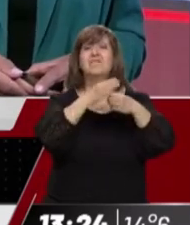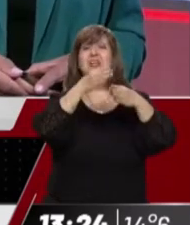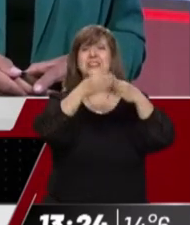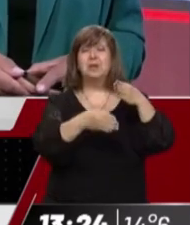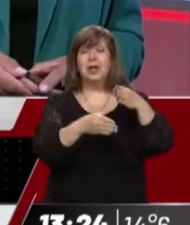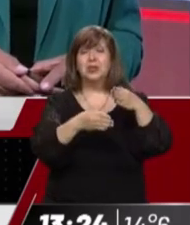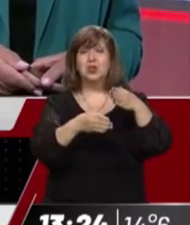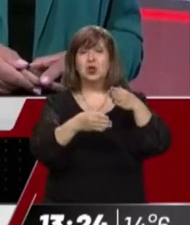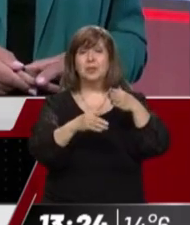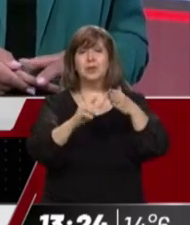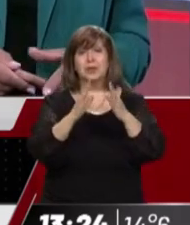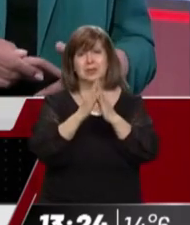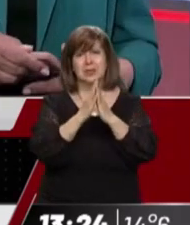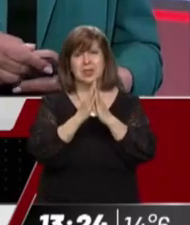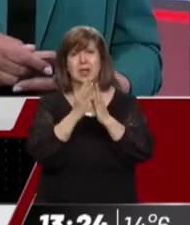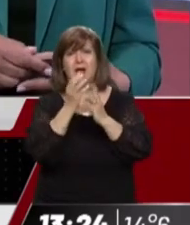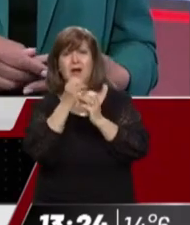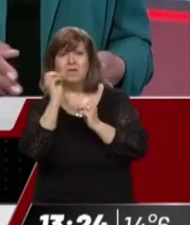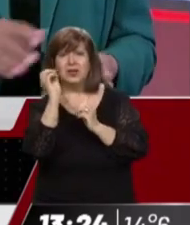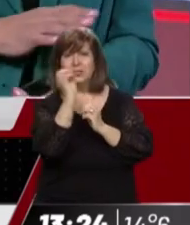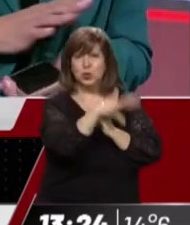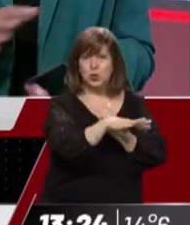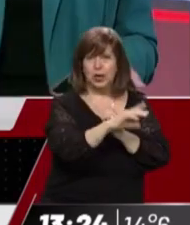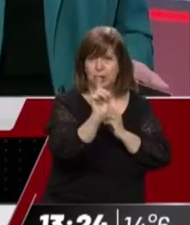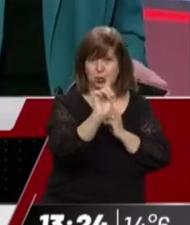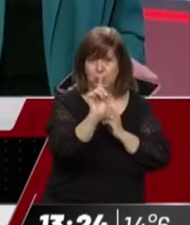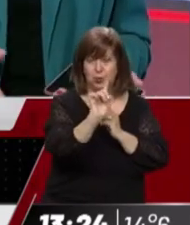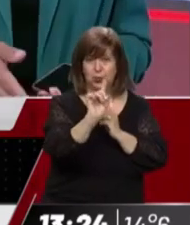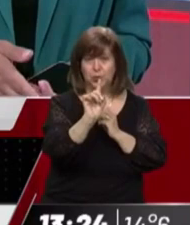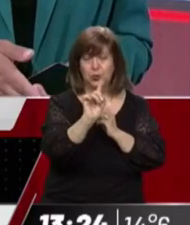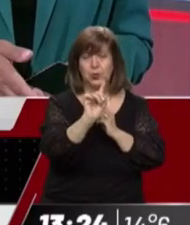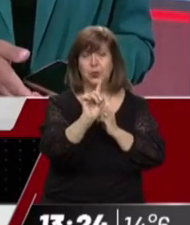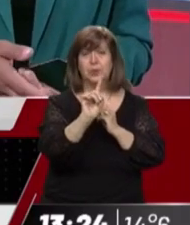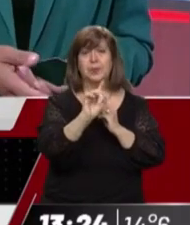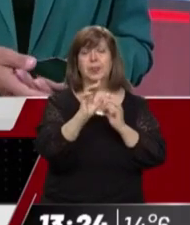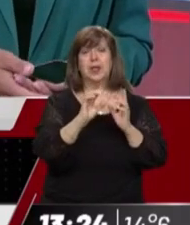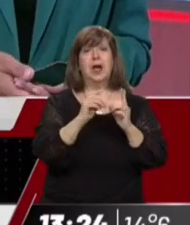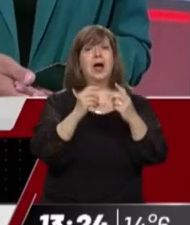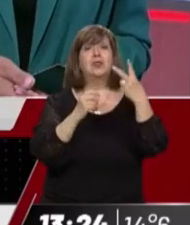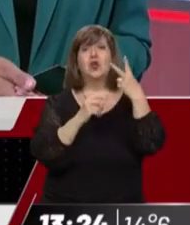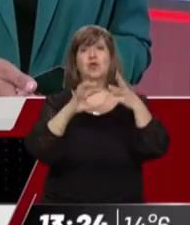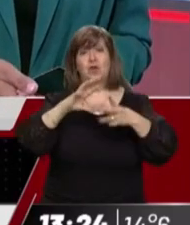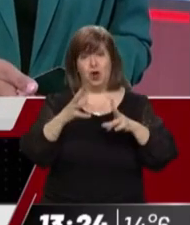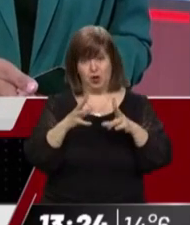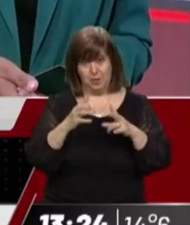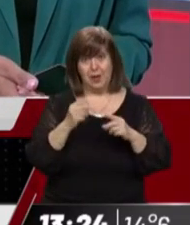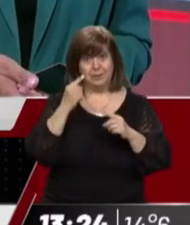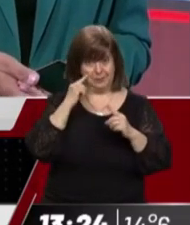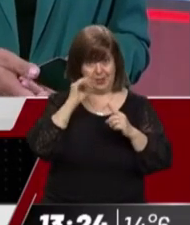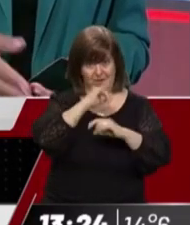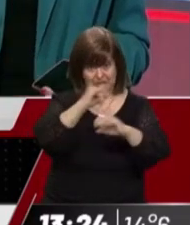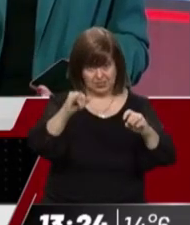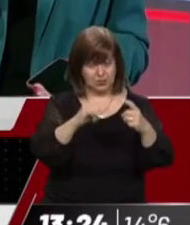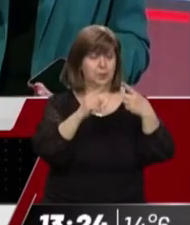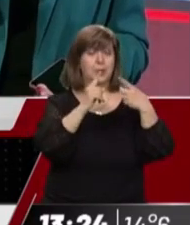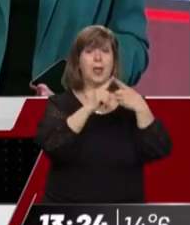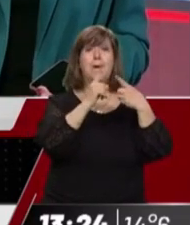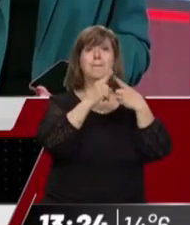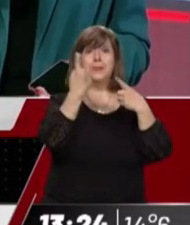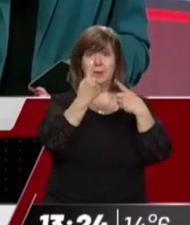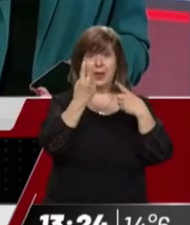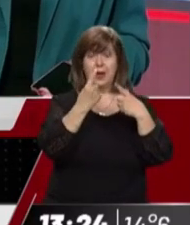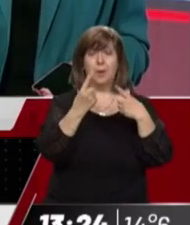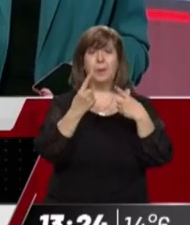los chicos que se terminan drogando con los medicamentos, recordemos que hay dos posibilidades, según nos contaban los profesionales. Uno